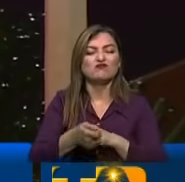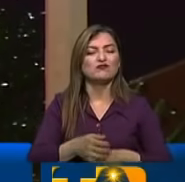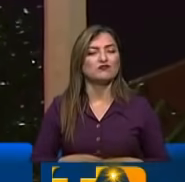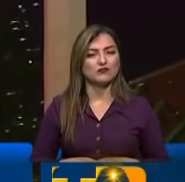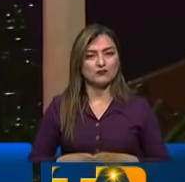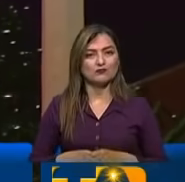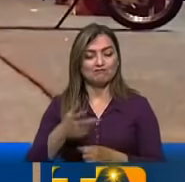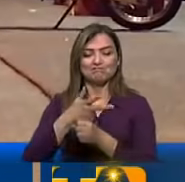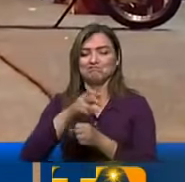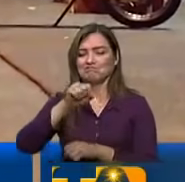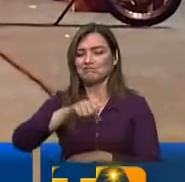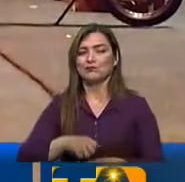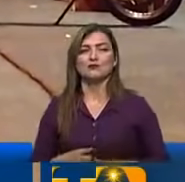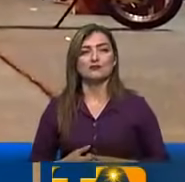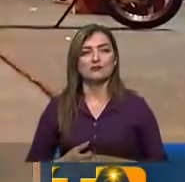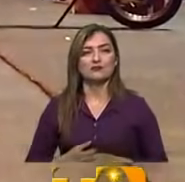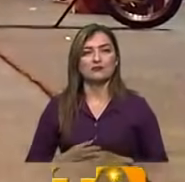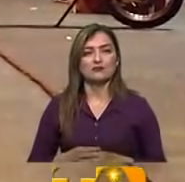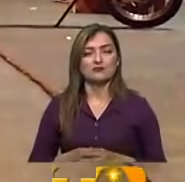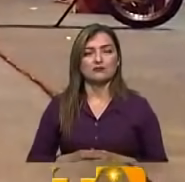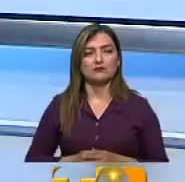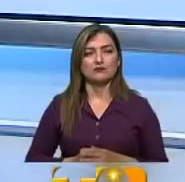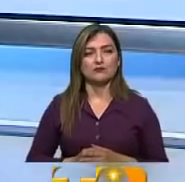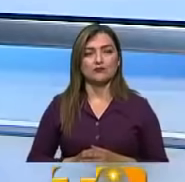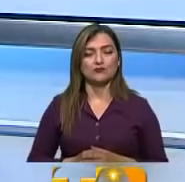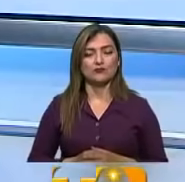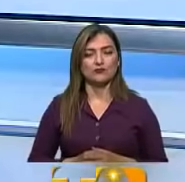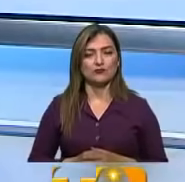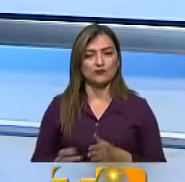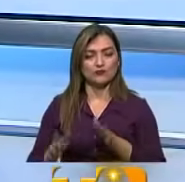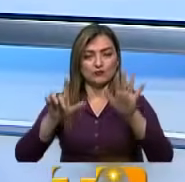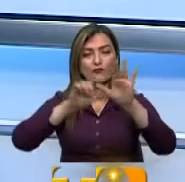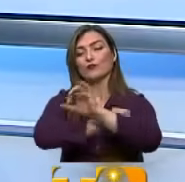sí quedaron grabados. Paul Tutibe en 24 horas.